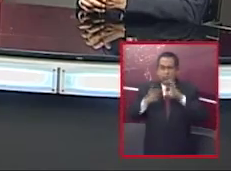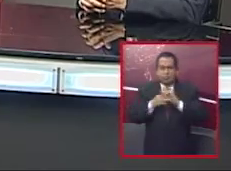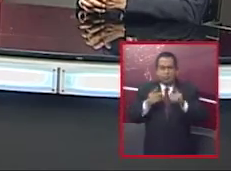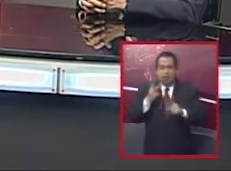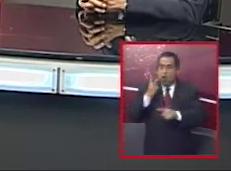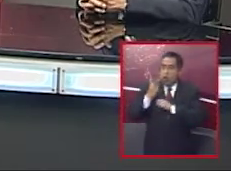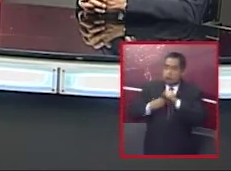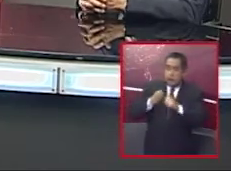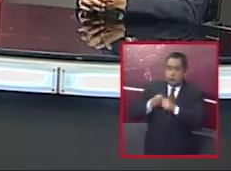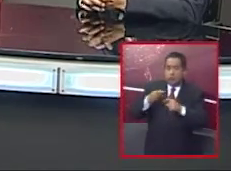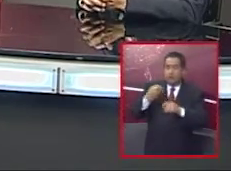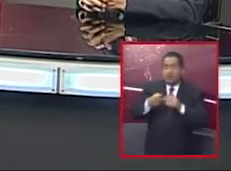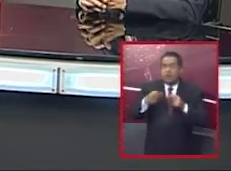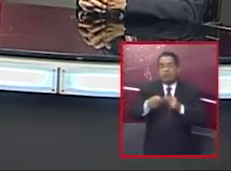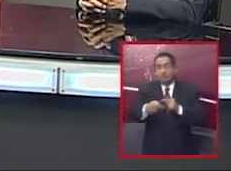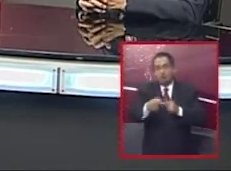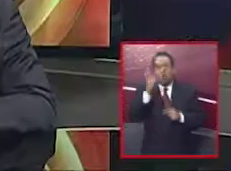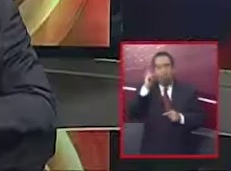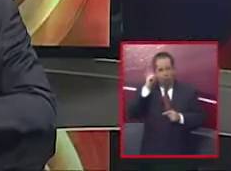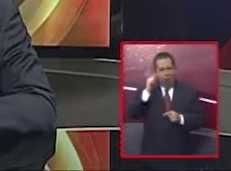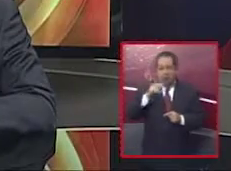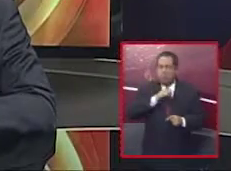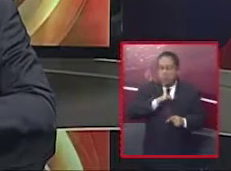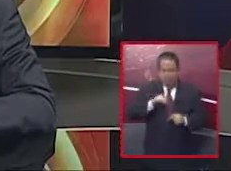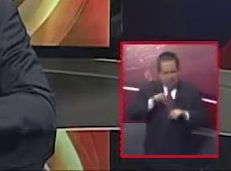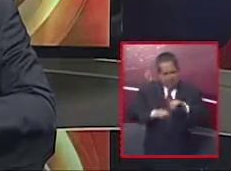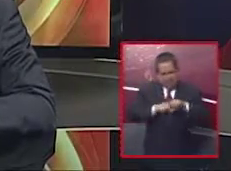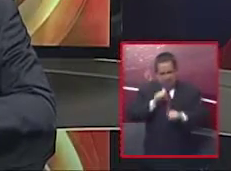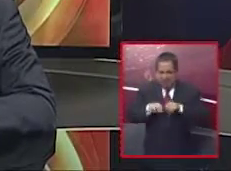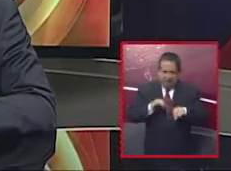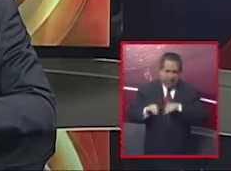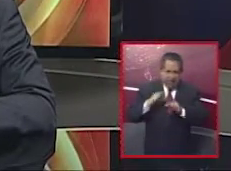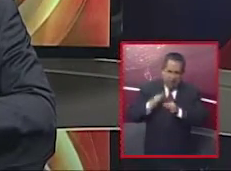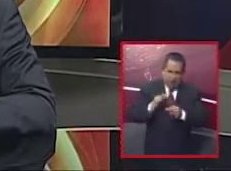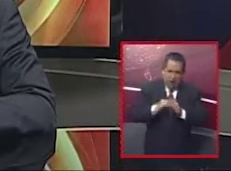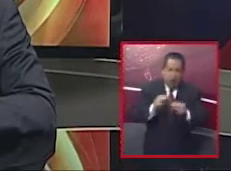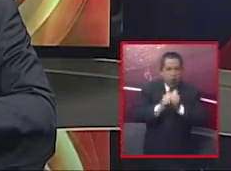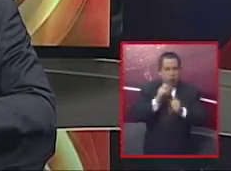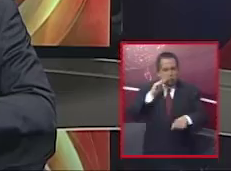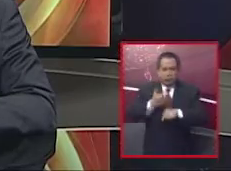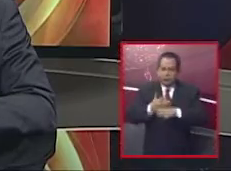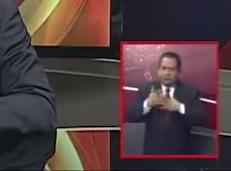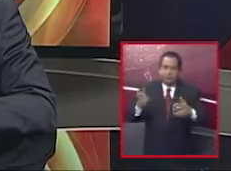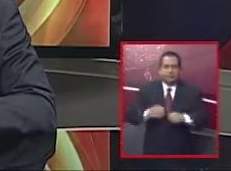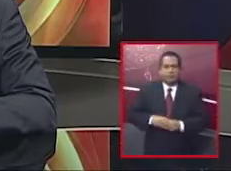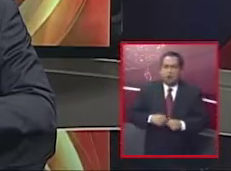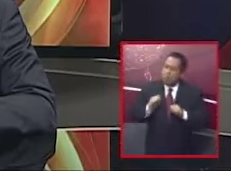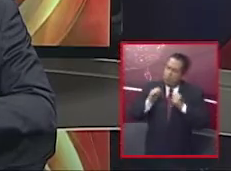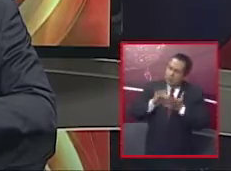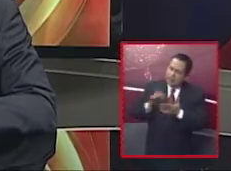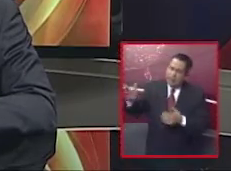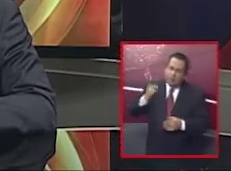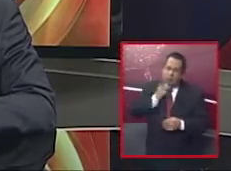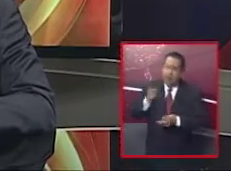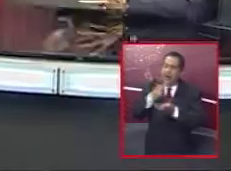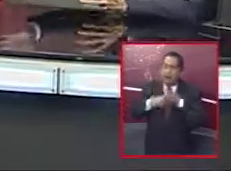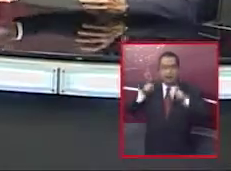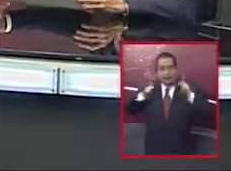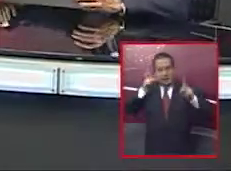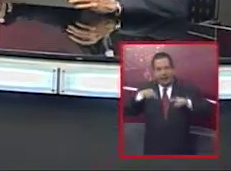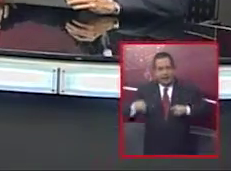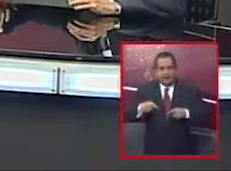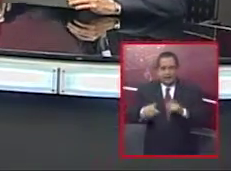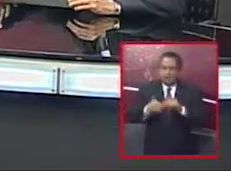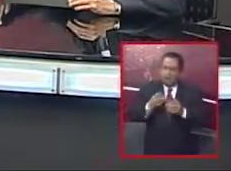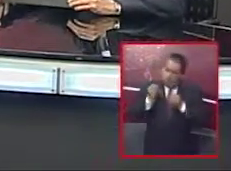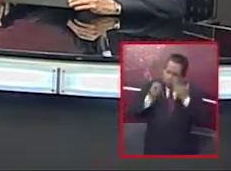esta legislatura, yo espero que podamos transitar bien, con mucha responsabilidad. Muchísimas gracias, diputado, por habernos visitado aquí en el estudio. Nuevamente